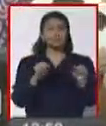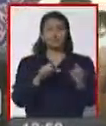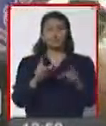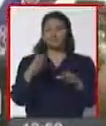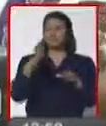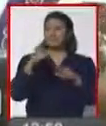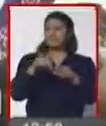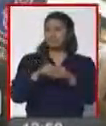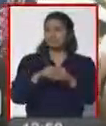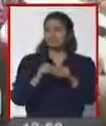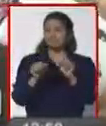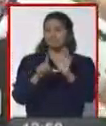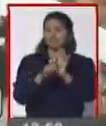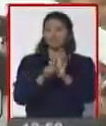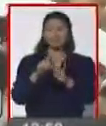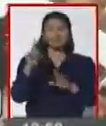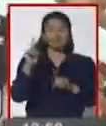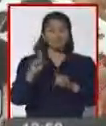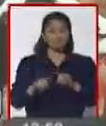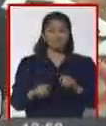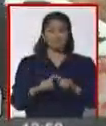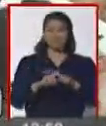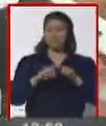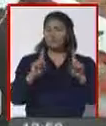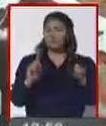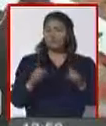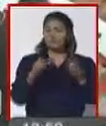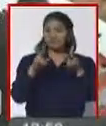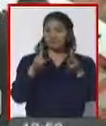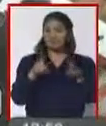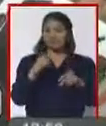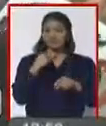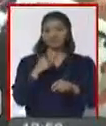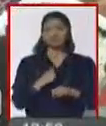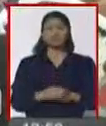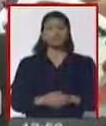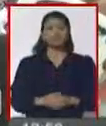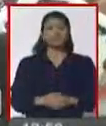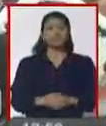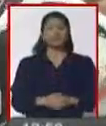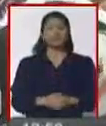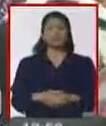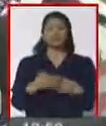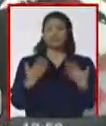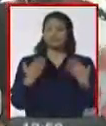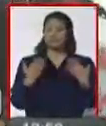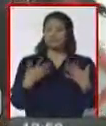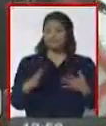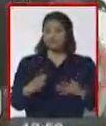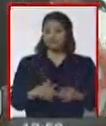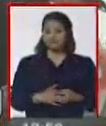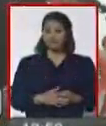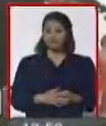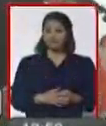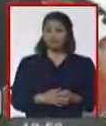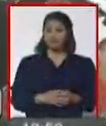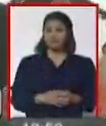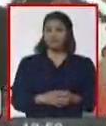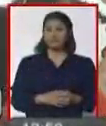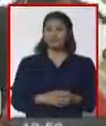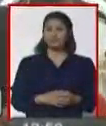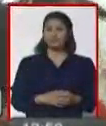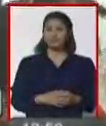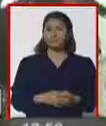porque la ley no se los permite no es cierto pero sin embargo estos dinosaurios salieron este mucho más